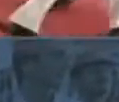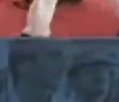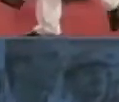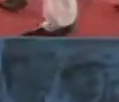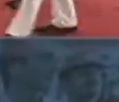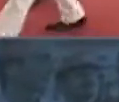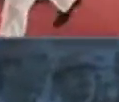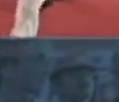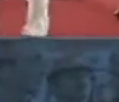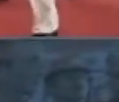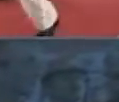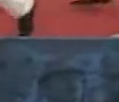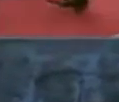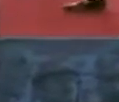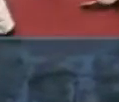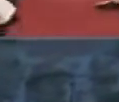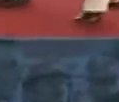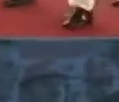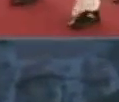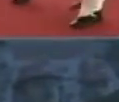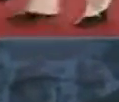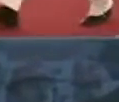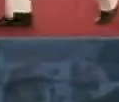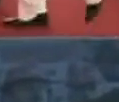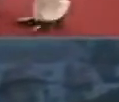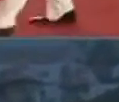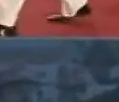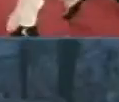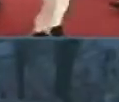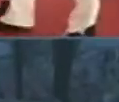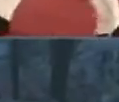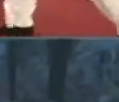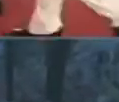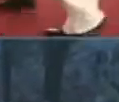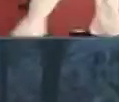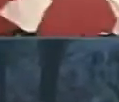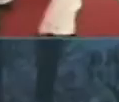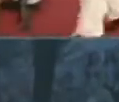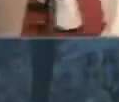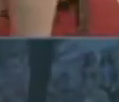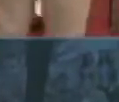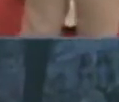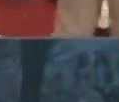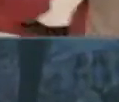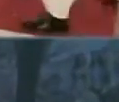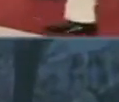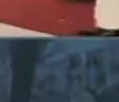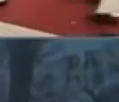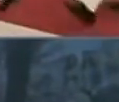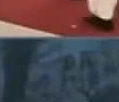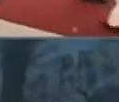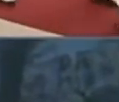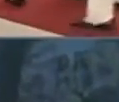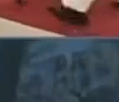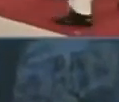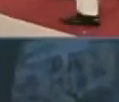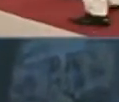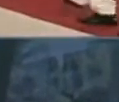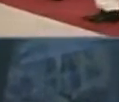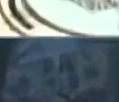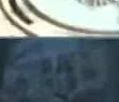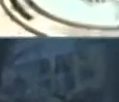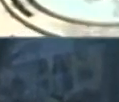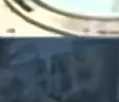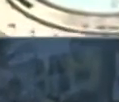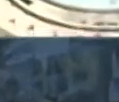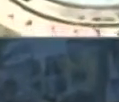quedamos de acuerdo en hacer una reunión pronto de trabajo para ver una agenda. Como él en su discurso habló de lo social,